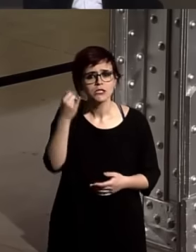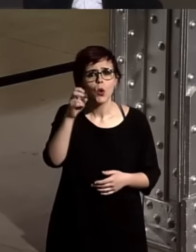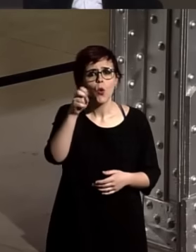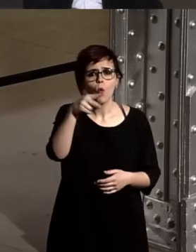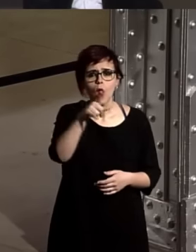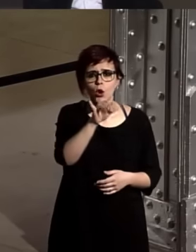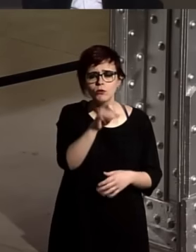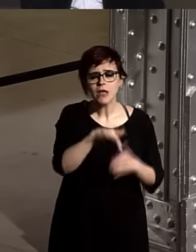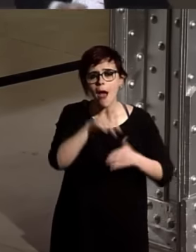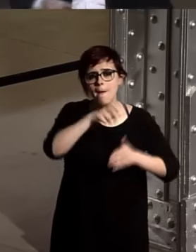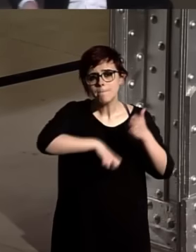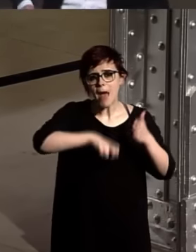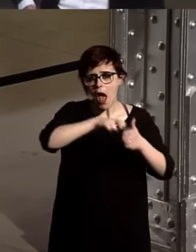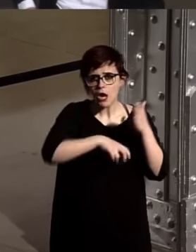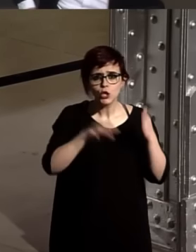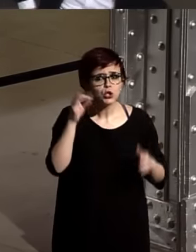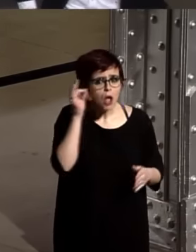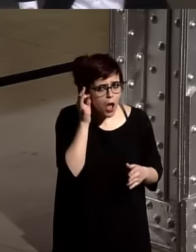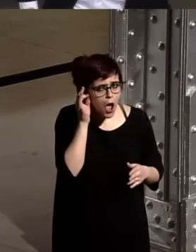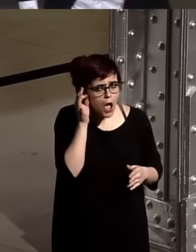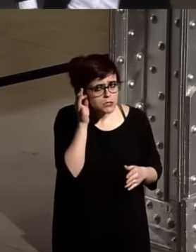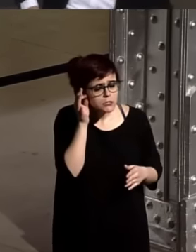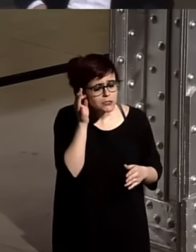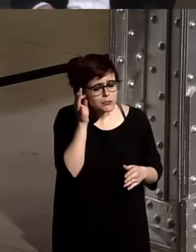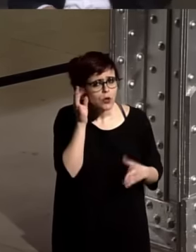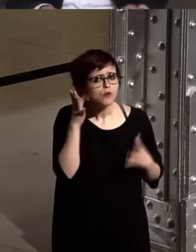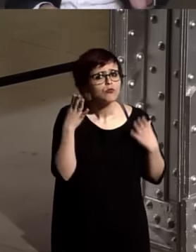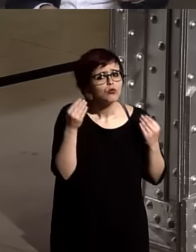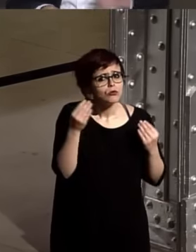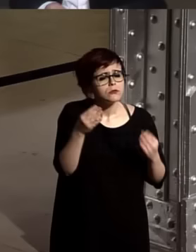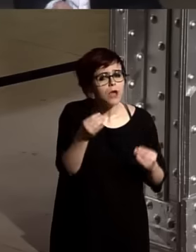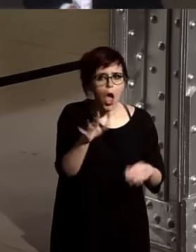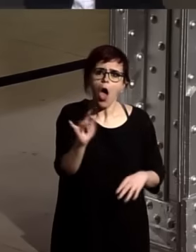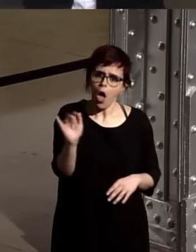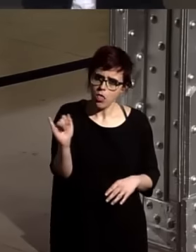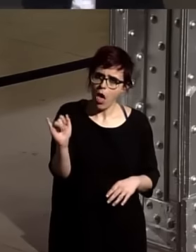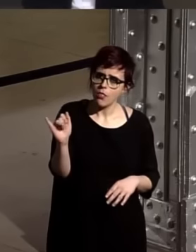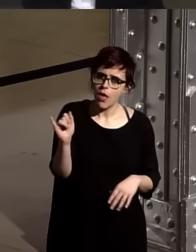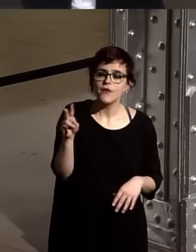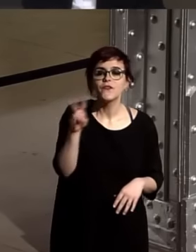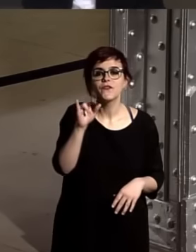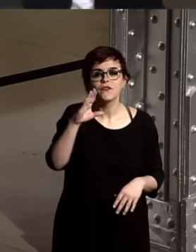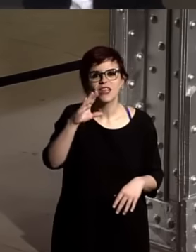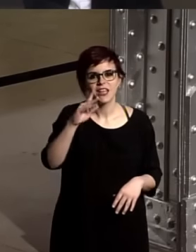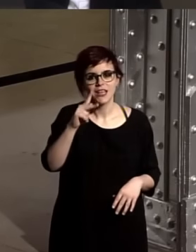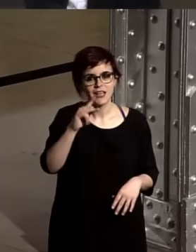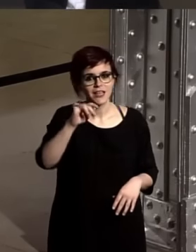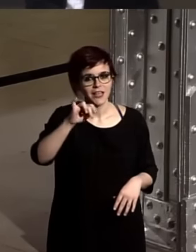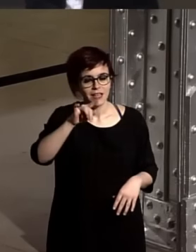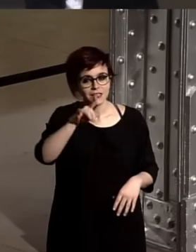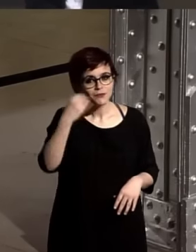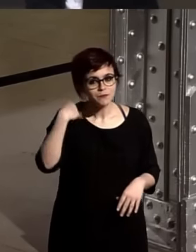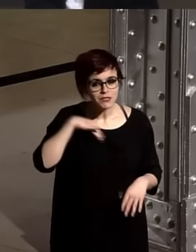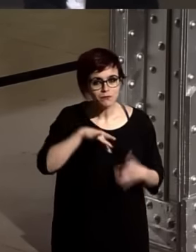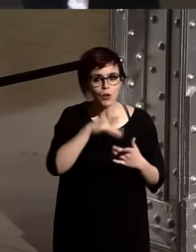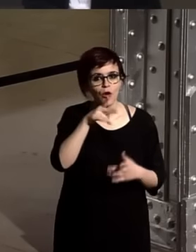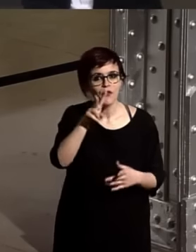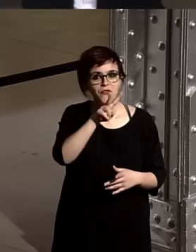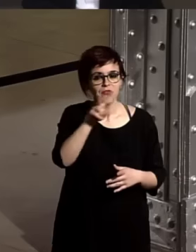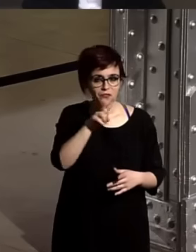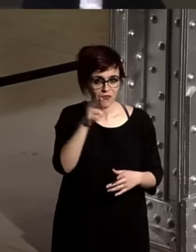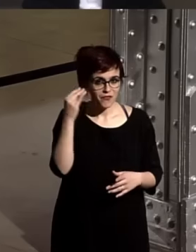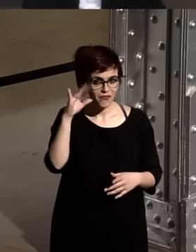muchas paleontóloga mujeres yo estoy recordando y me viene mar licky pero era por su marido también Luis licky